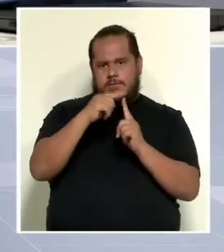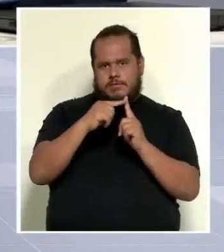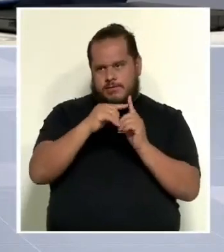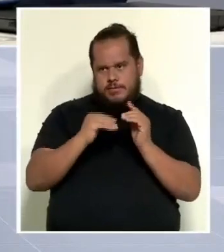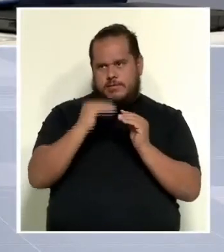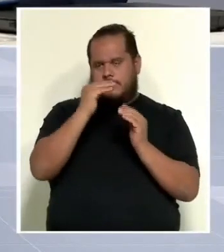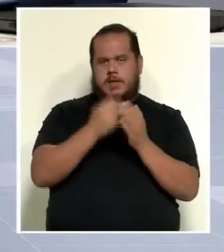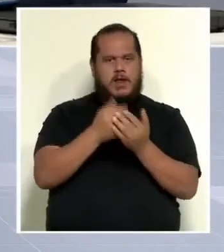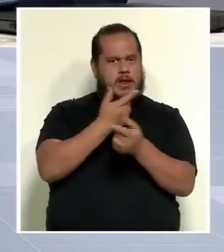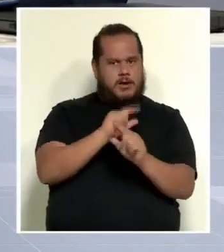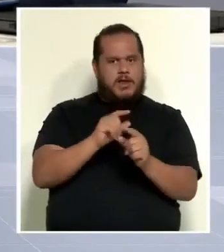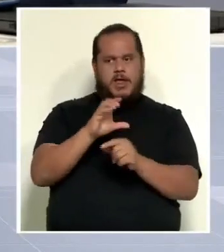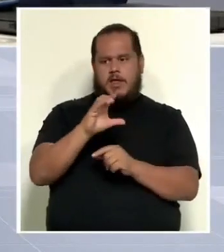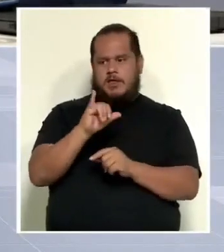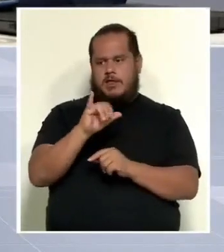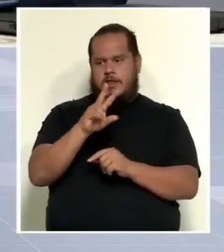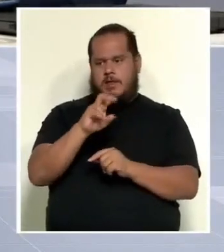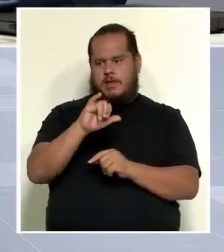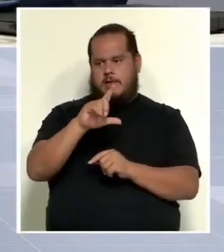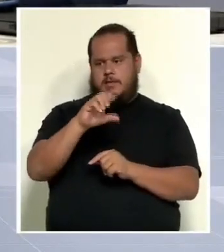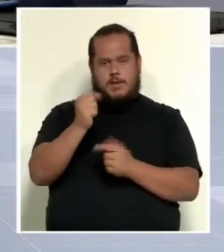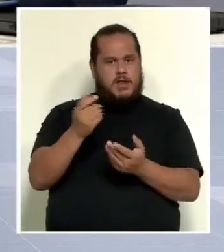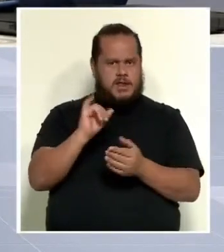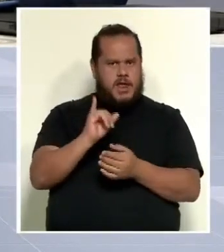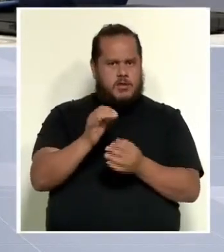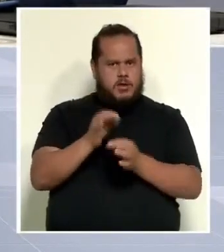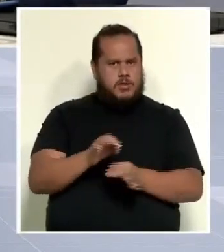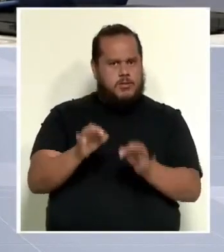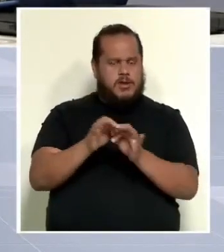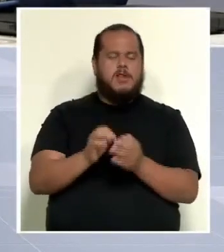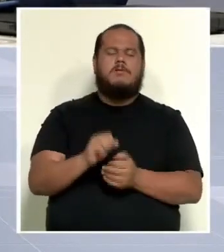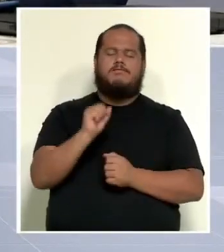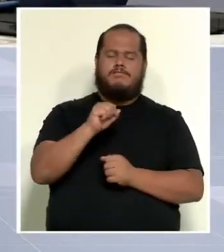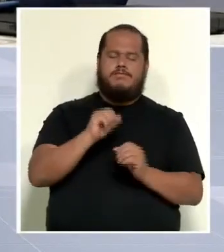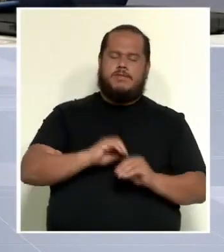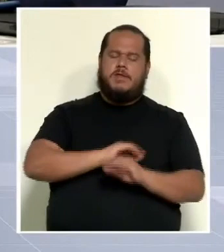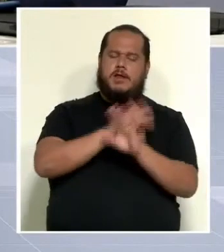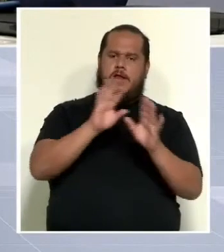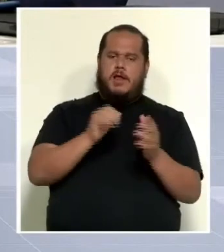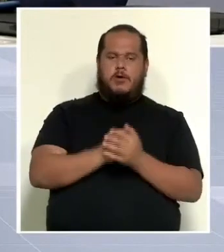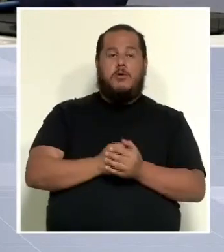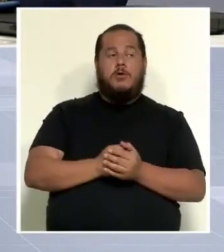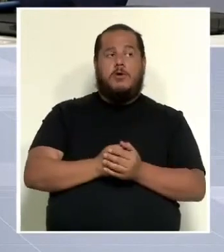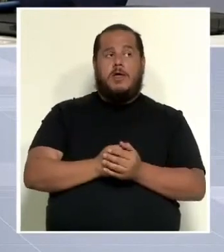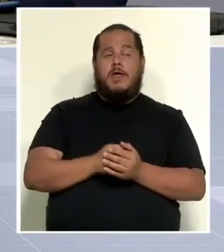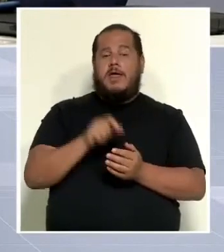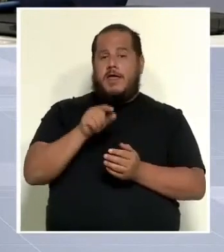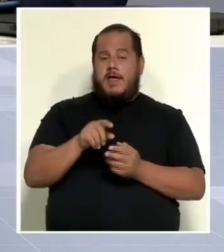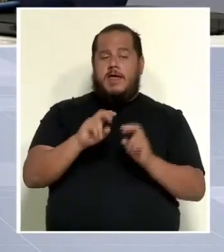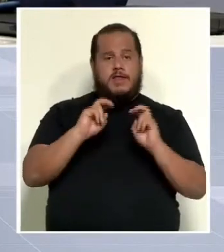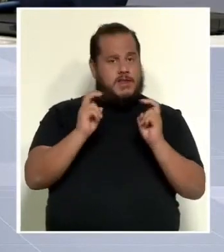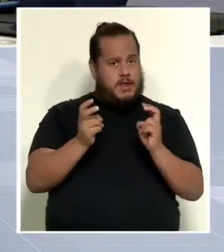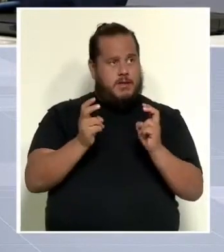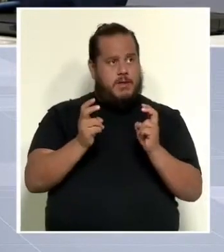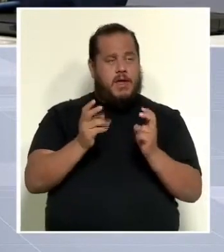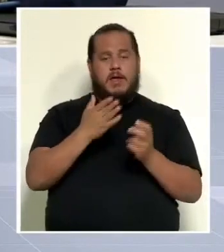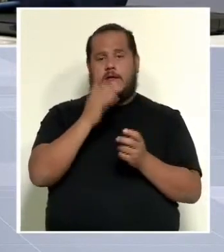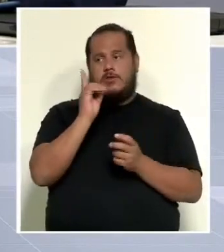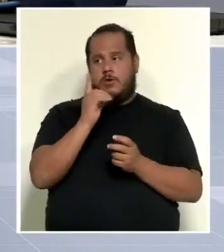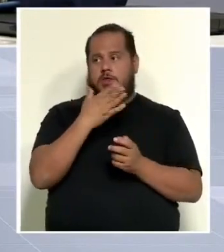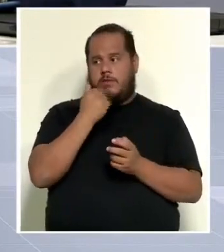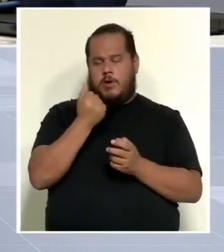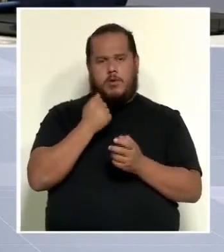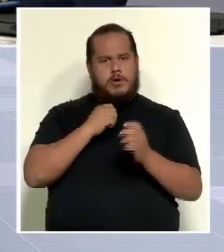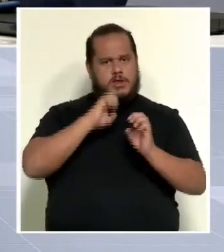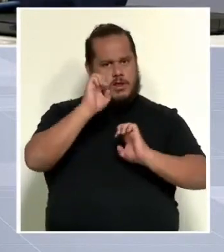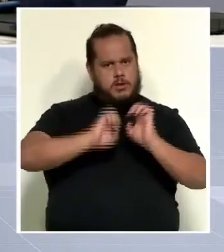de libertades civiles, eso mismo. O sea, especialmente porque digamos, es el tema en donde mejor se nos